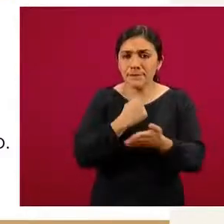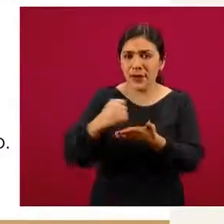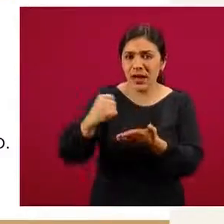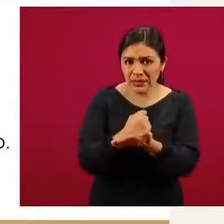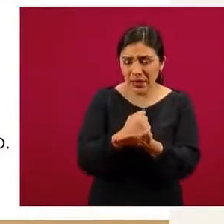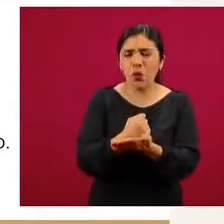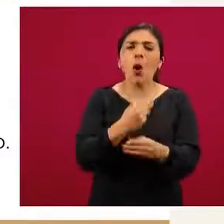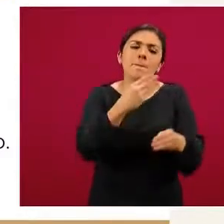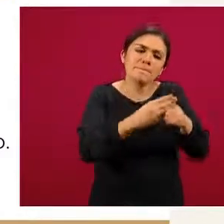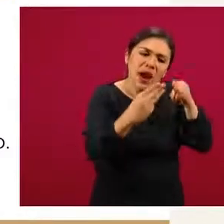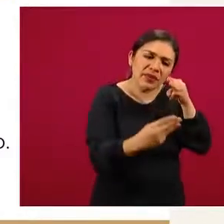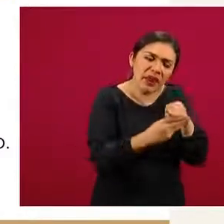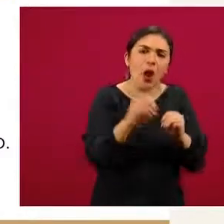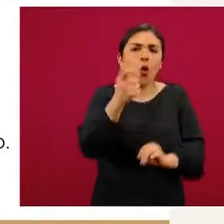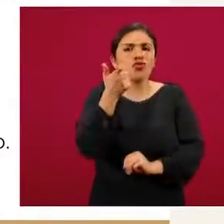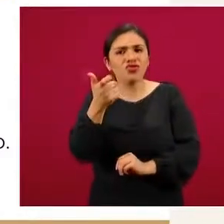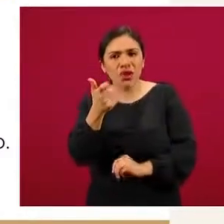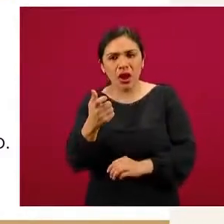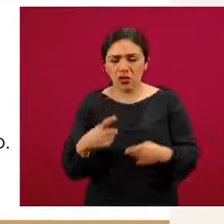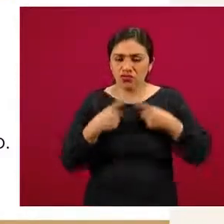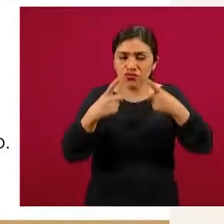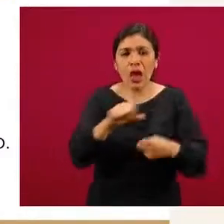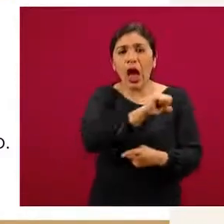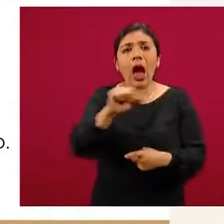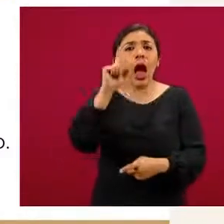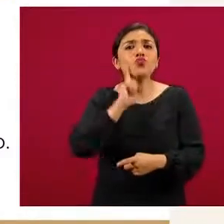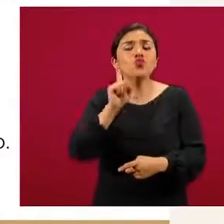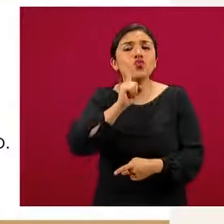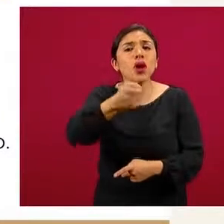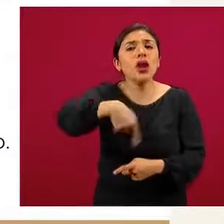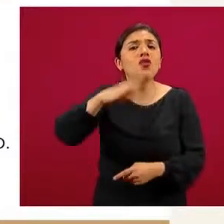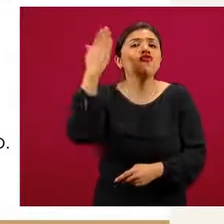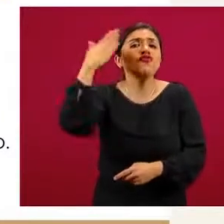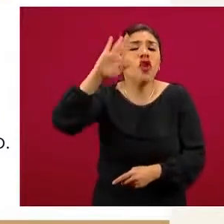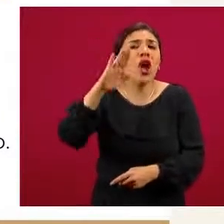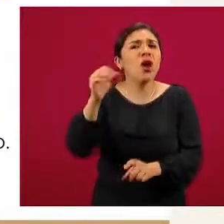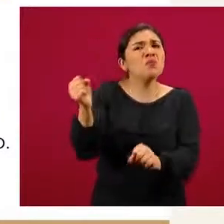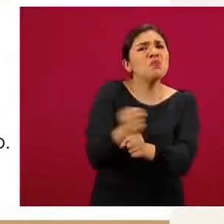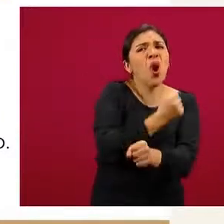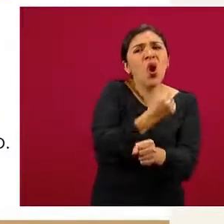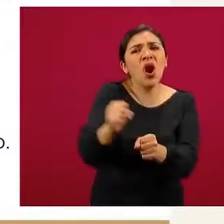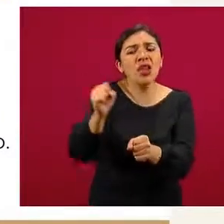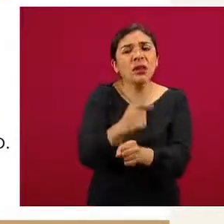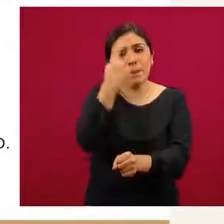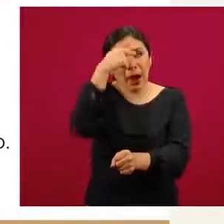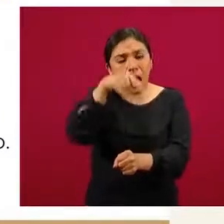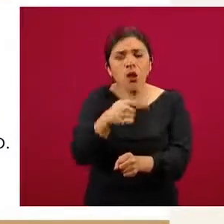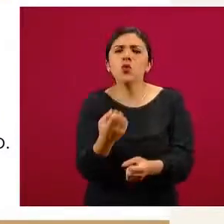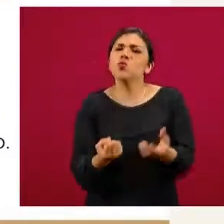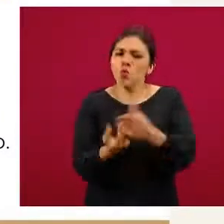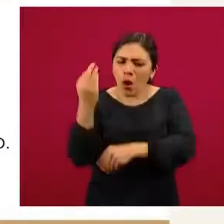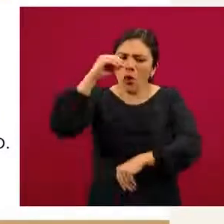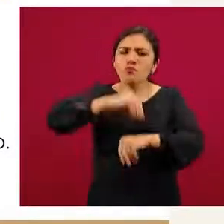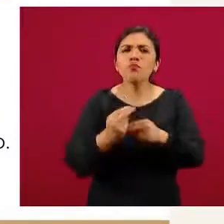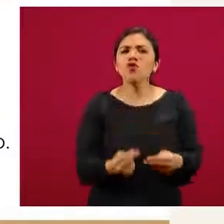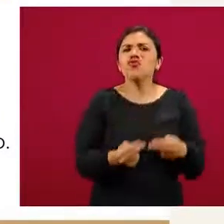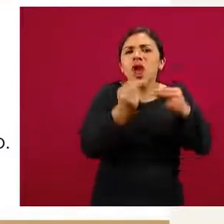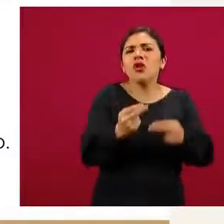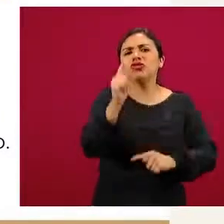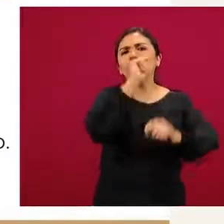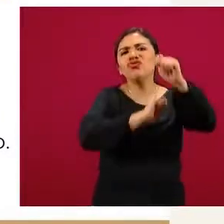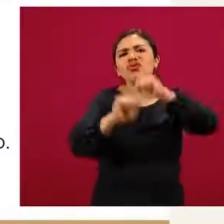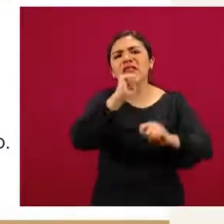en especie y una parte en capital, a mujeres que han sido víctimas de violencia para que abran una tienda de Segalmex,